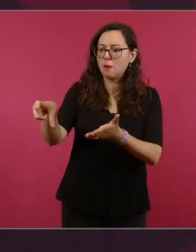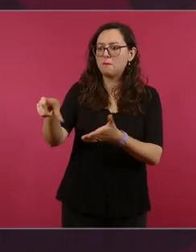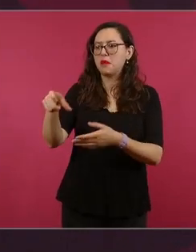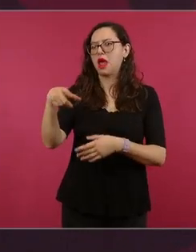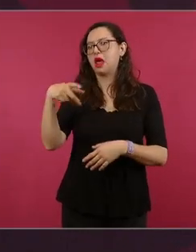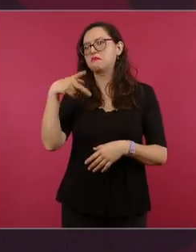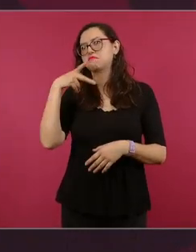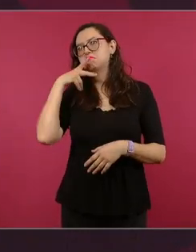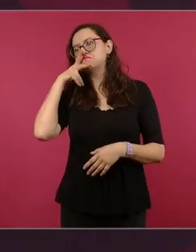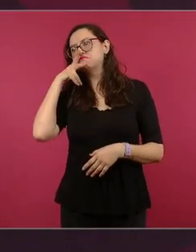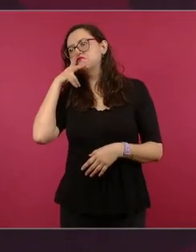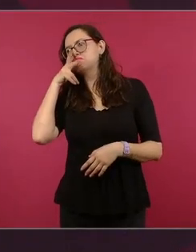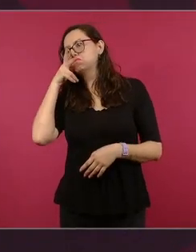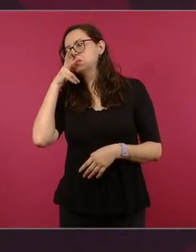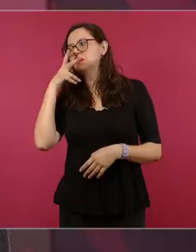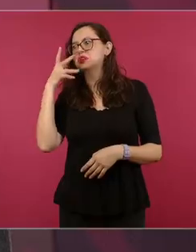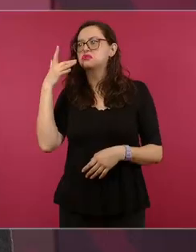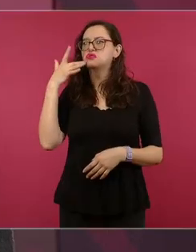extranjero.